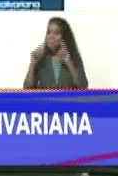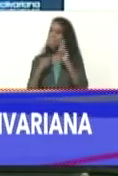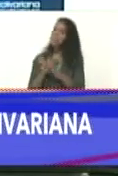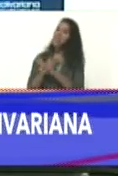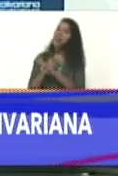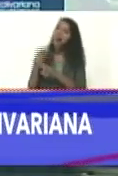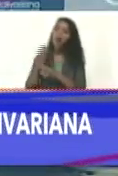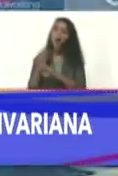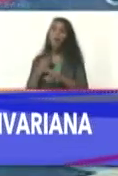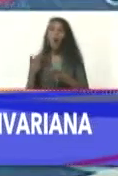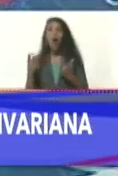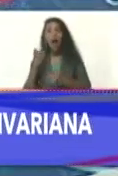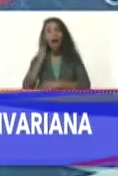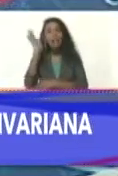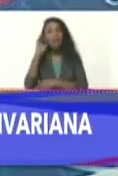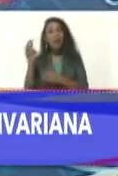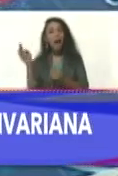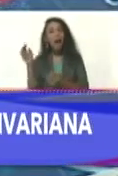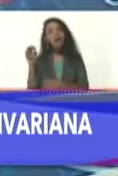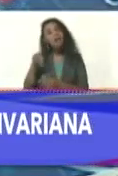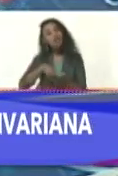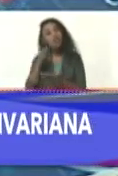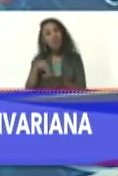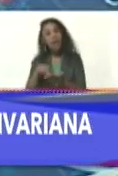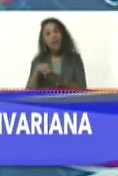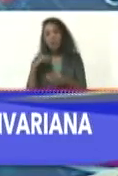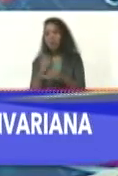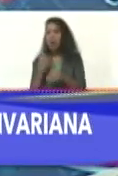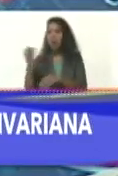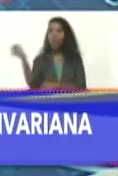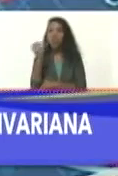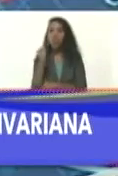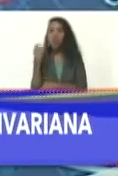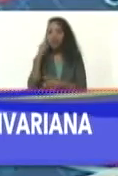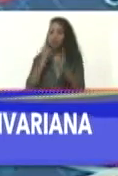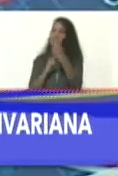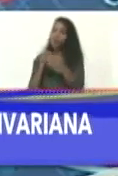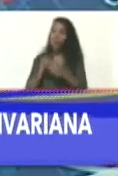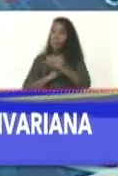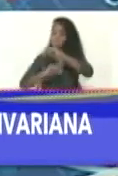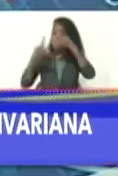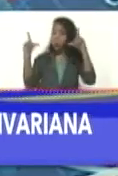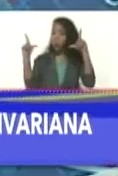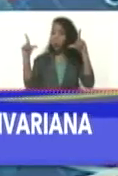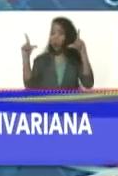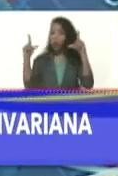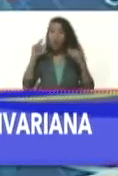sumida la Asamblea Nacional a decaburguesa en escándalos de corrupción.